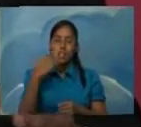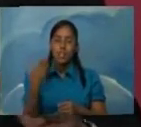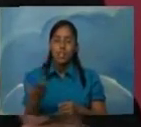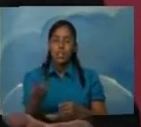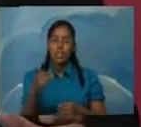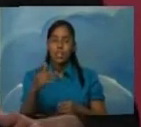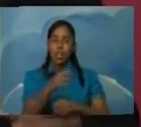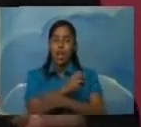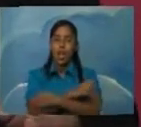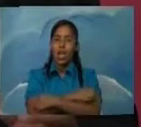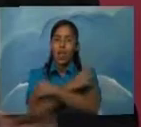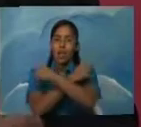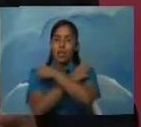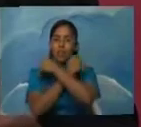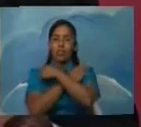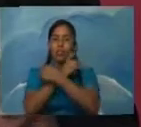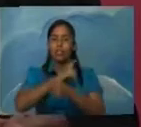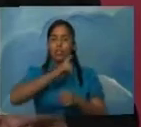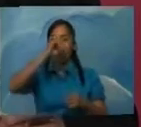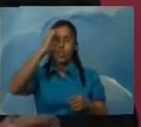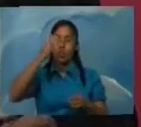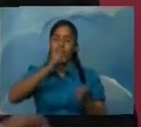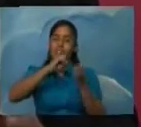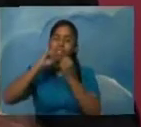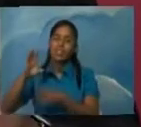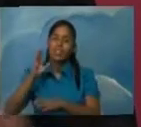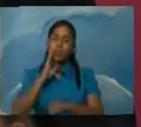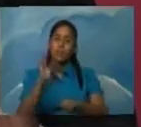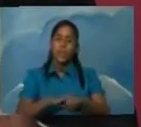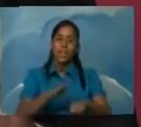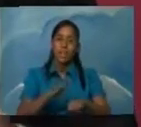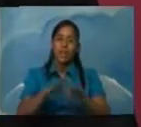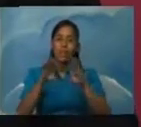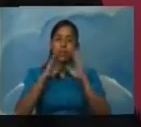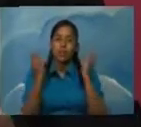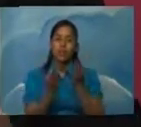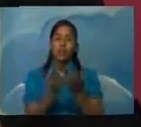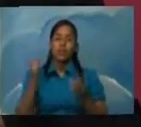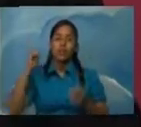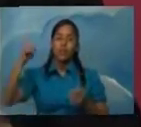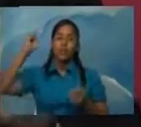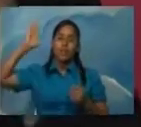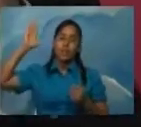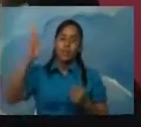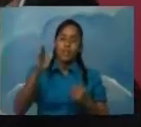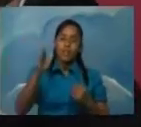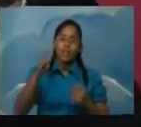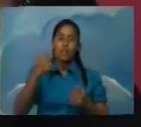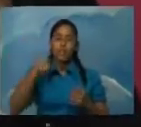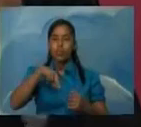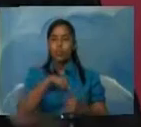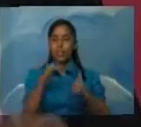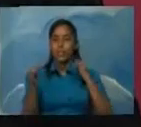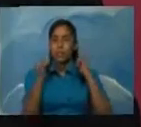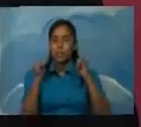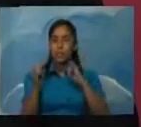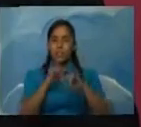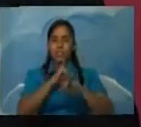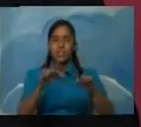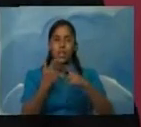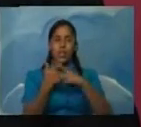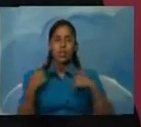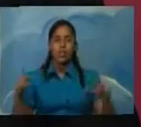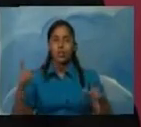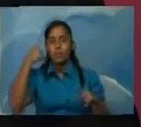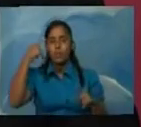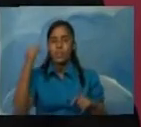el Cordero de Dios que quita el pecado del mundo, Él viene a ser nuestra Pascua y ya nos liberó para